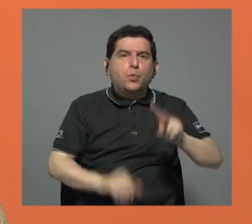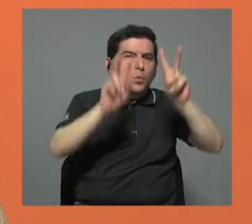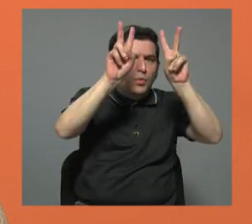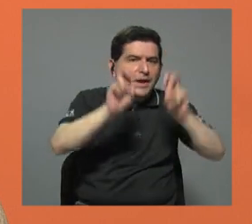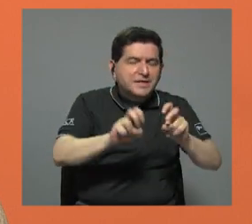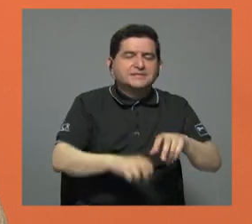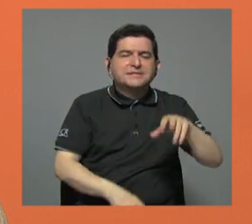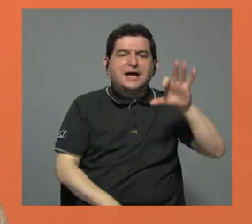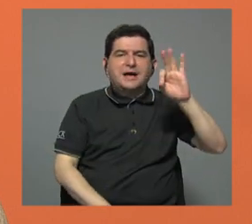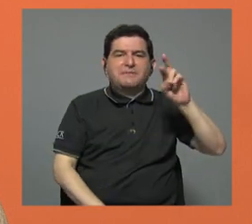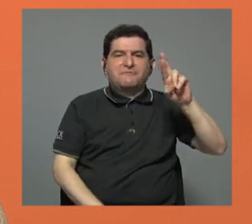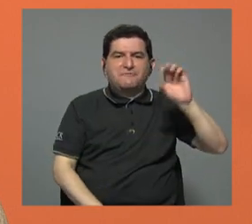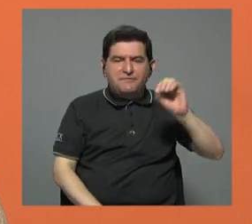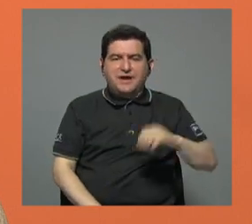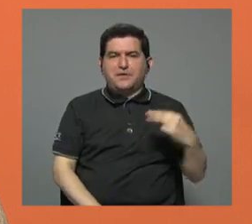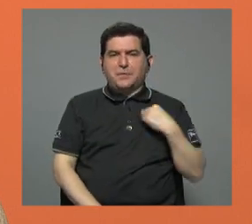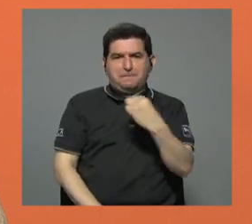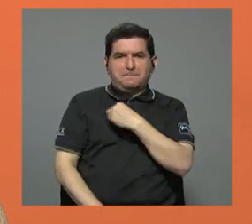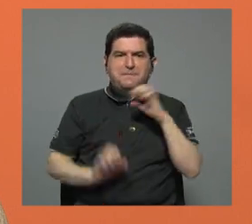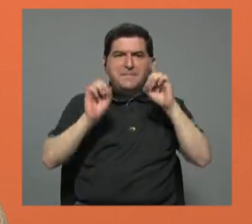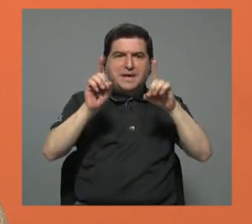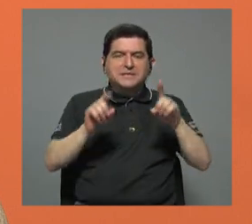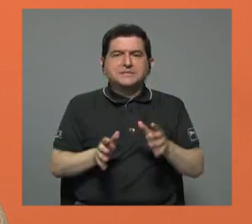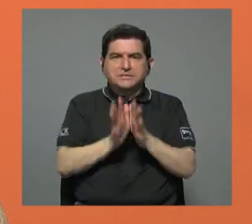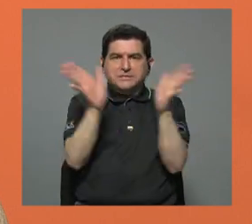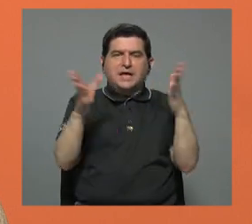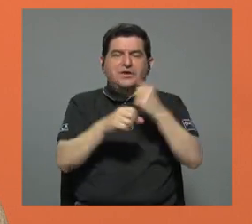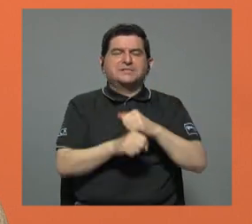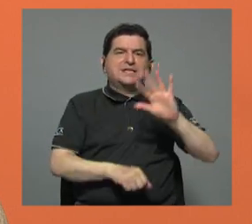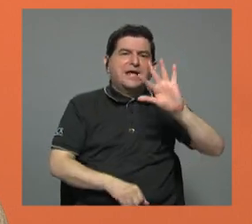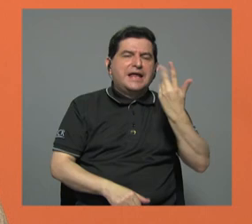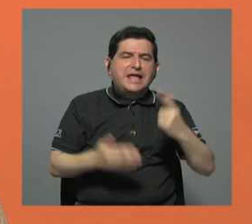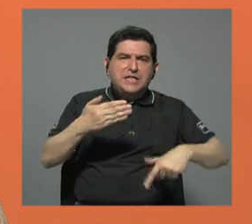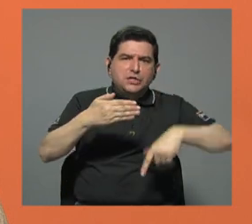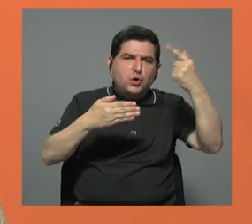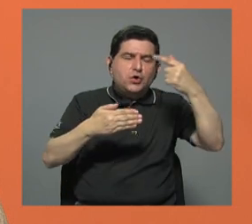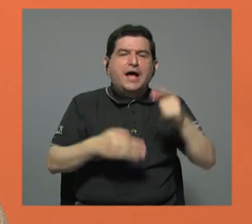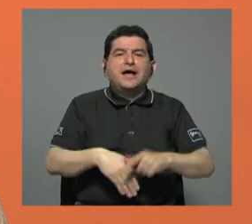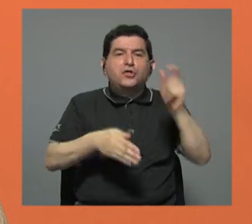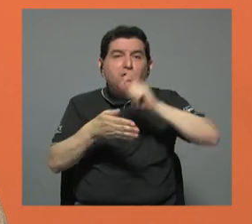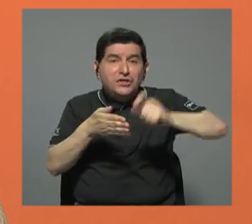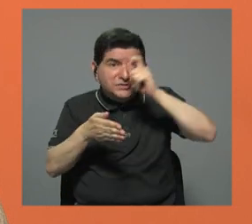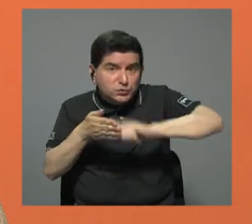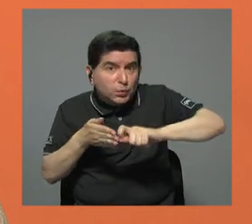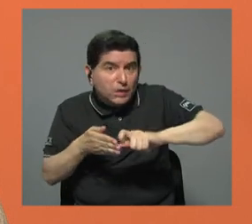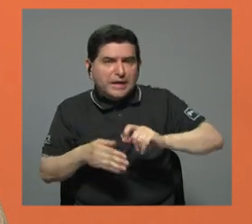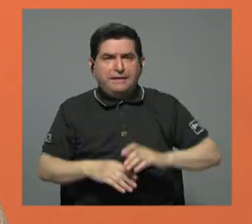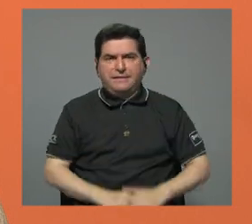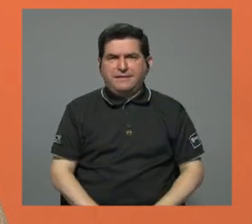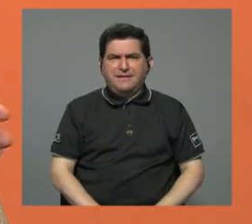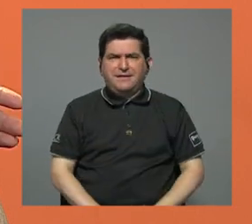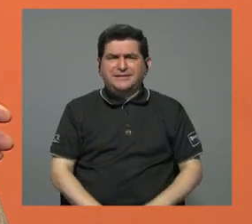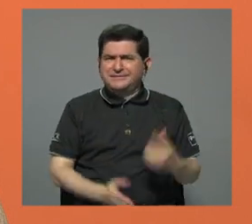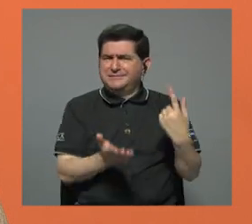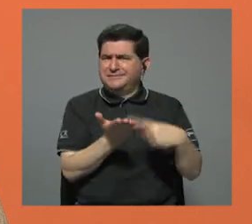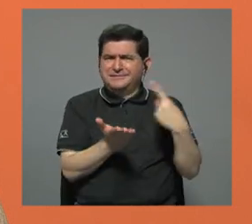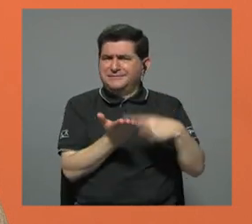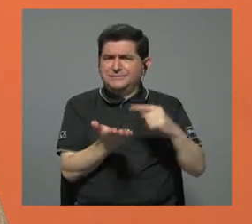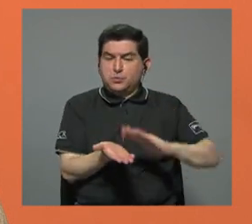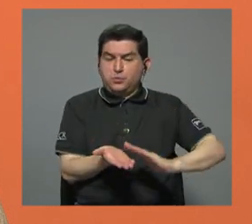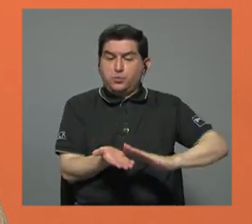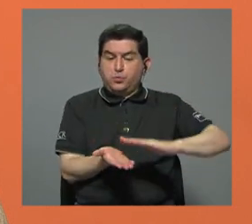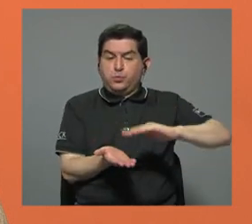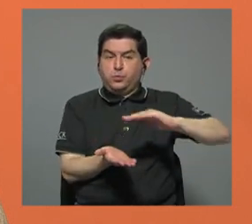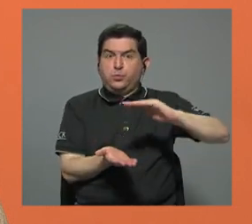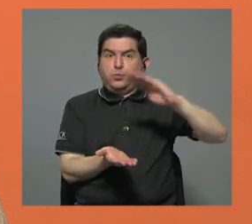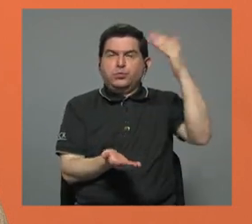faro que aplicó el ministerio de educación pública para quintos grados de primaria y la polémica fue aumentando